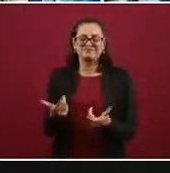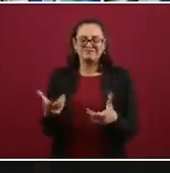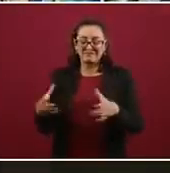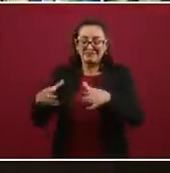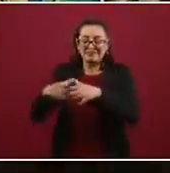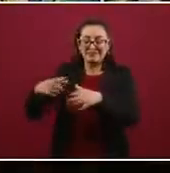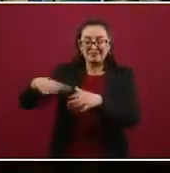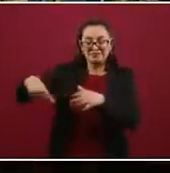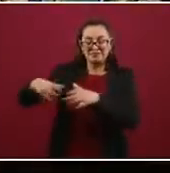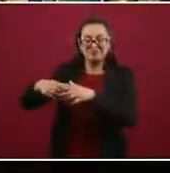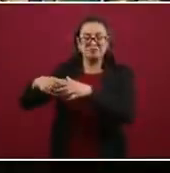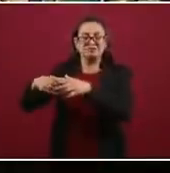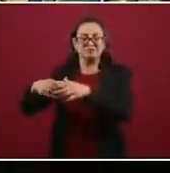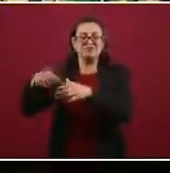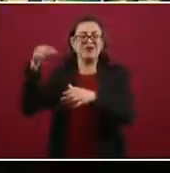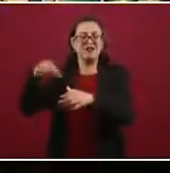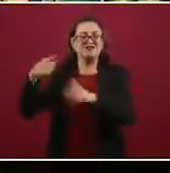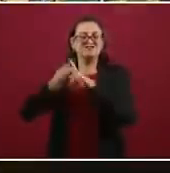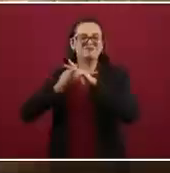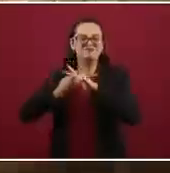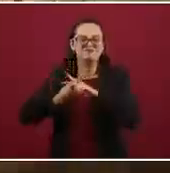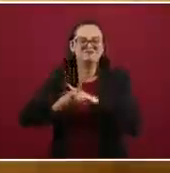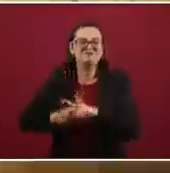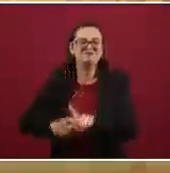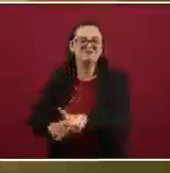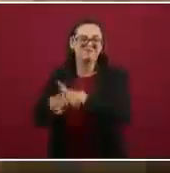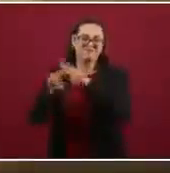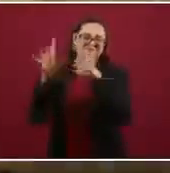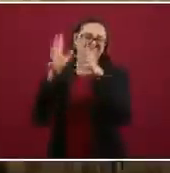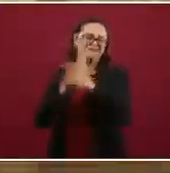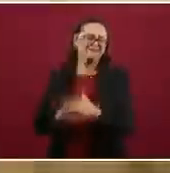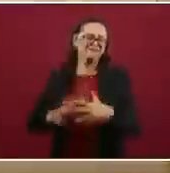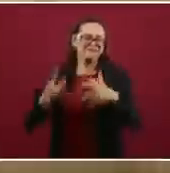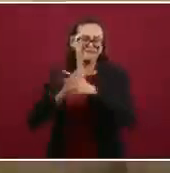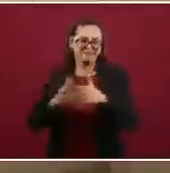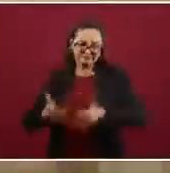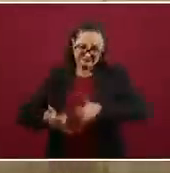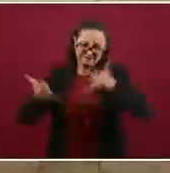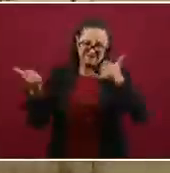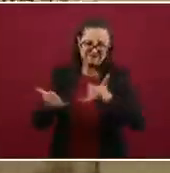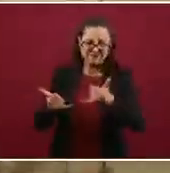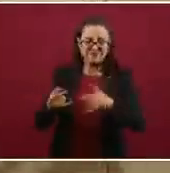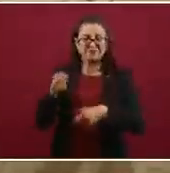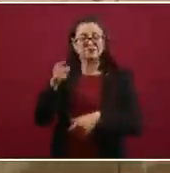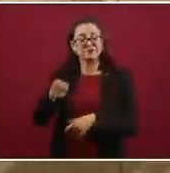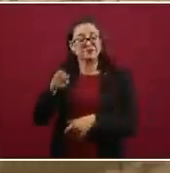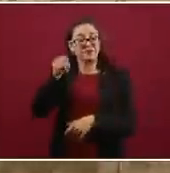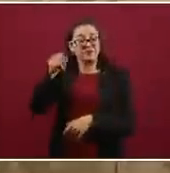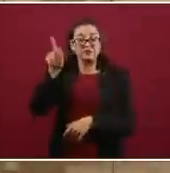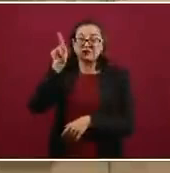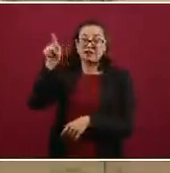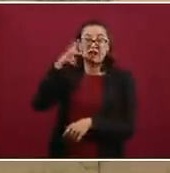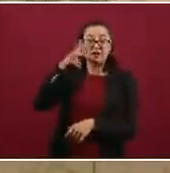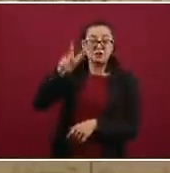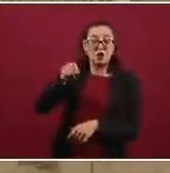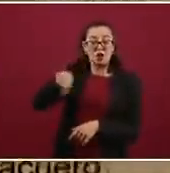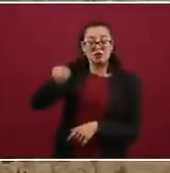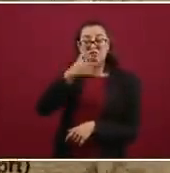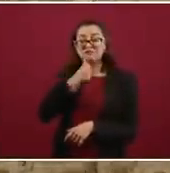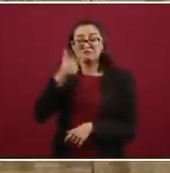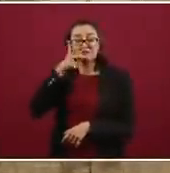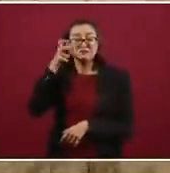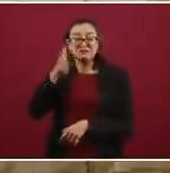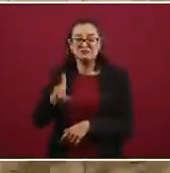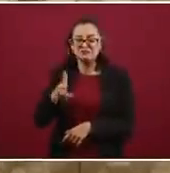la fuerza de la insurrección. Hidalgo apela a ellos. Hidalgo sale de Dolores con 50 personas